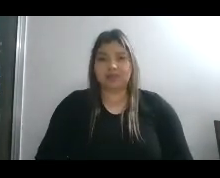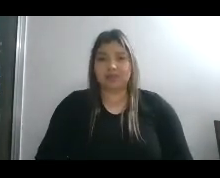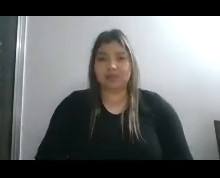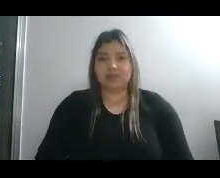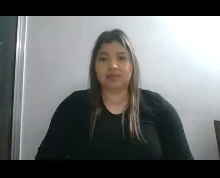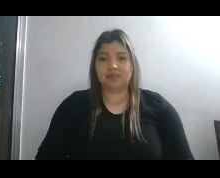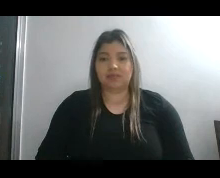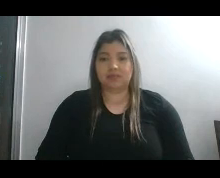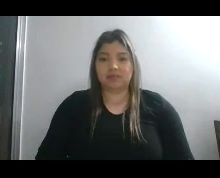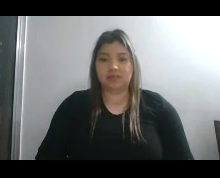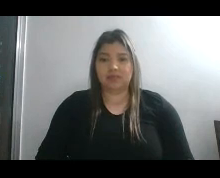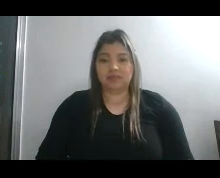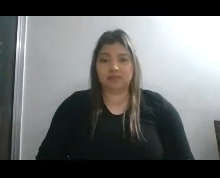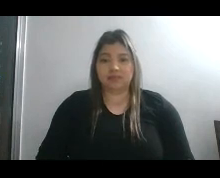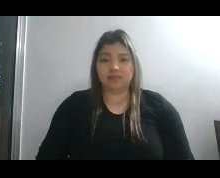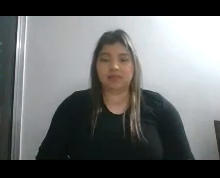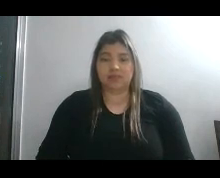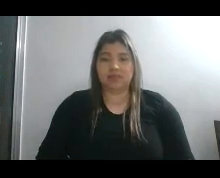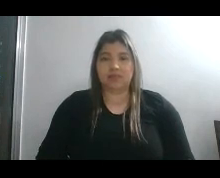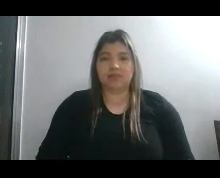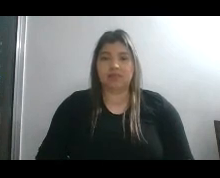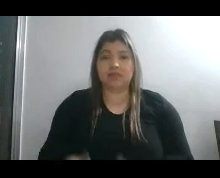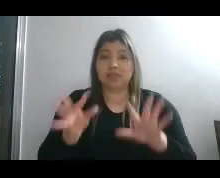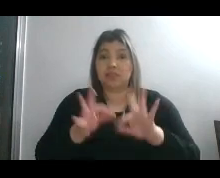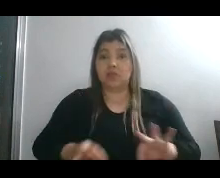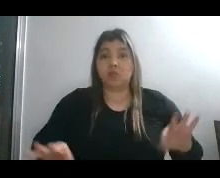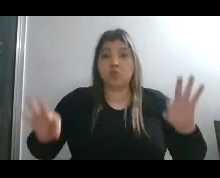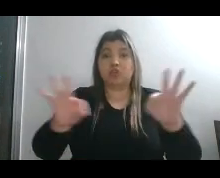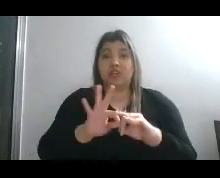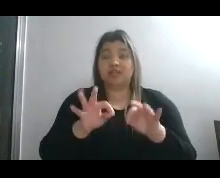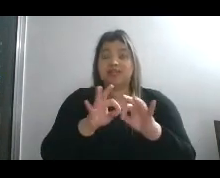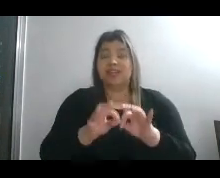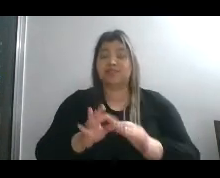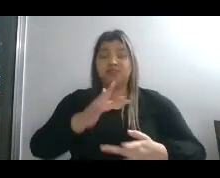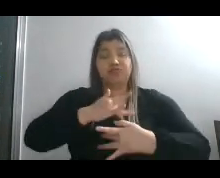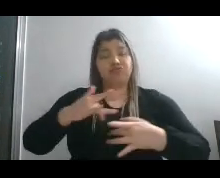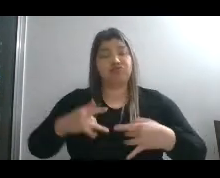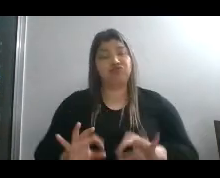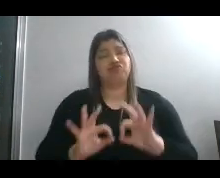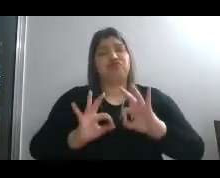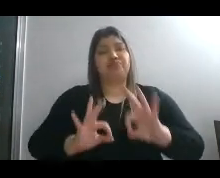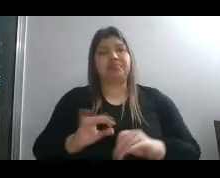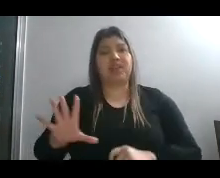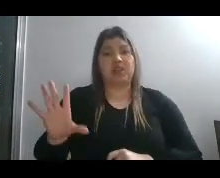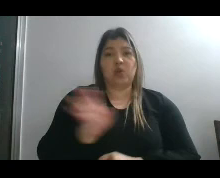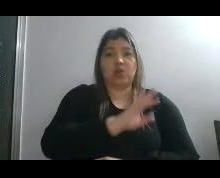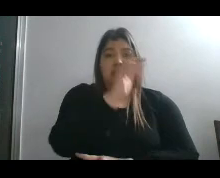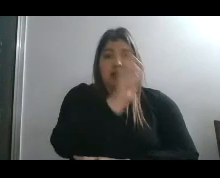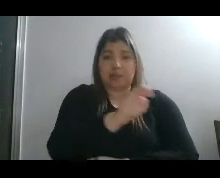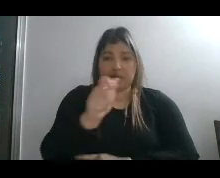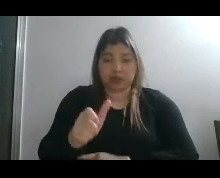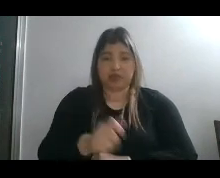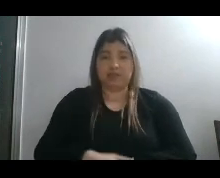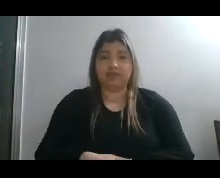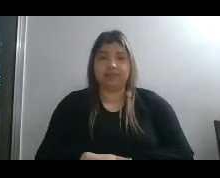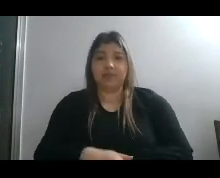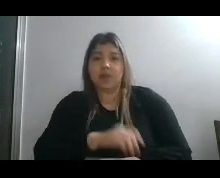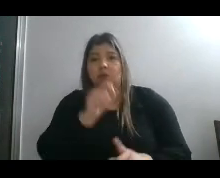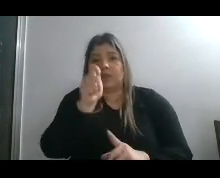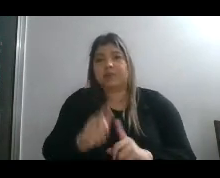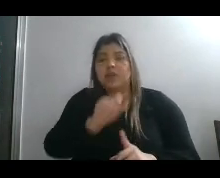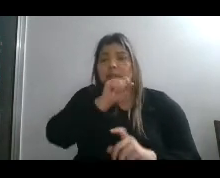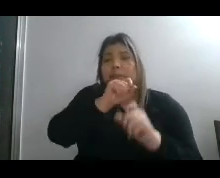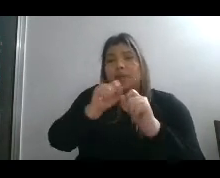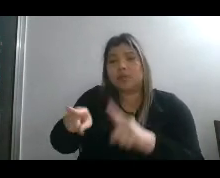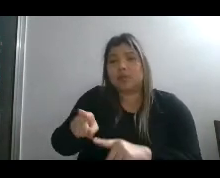Principio de universalidad de la bioseguridad, muy bien. ¿El hospital debe dotar de EPP al personal médico contratista?